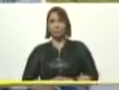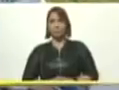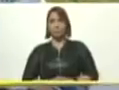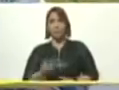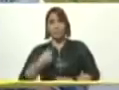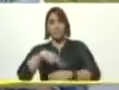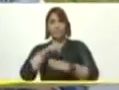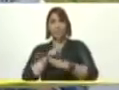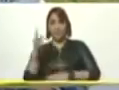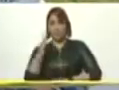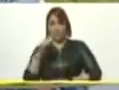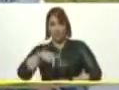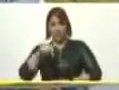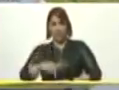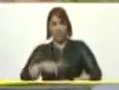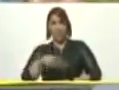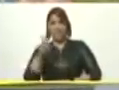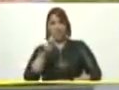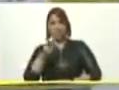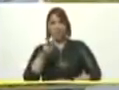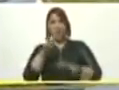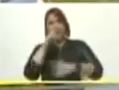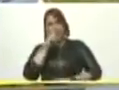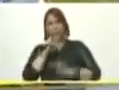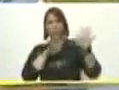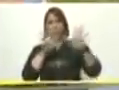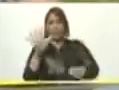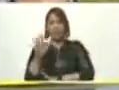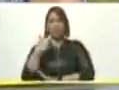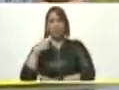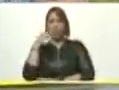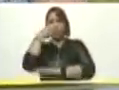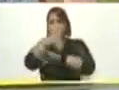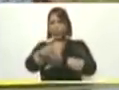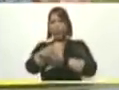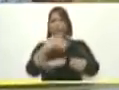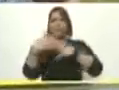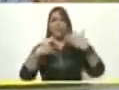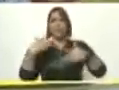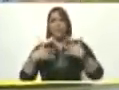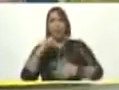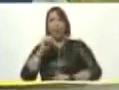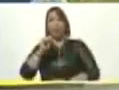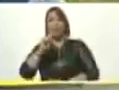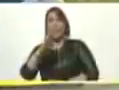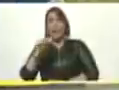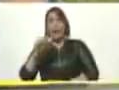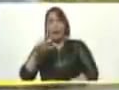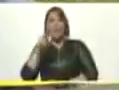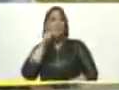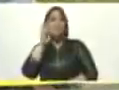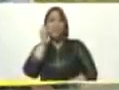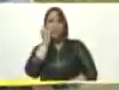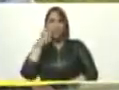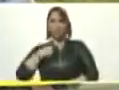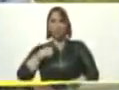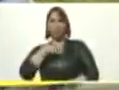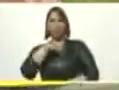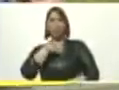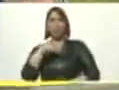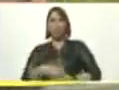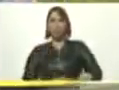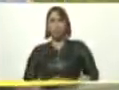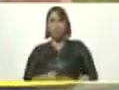a Venezuela en el 95 fui a una actividad que ocasionó era el padrillo yo era el sobrino verdad